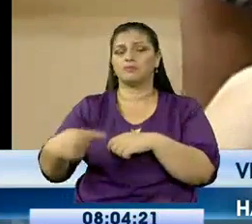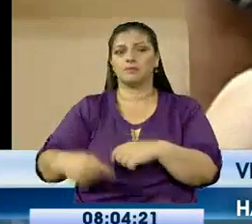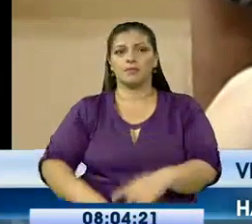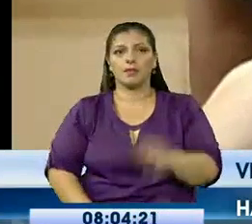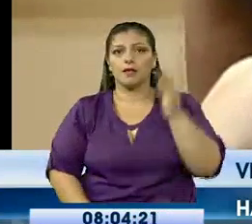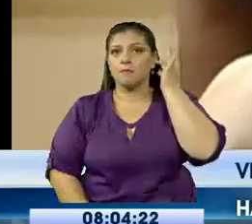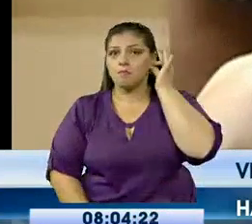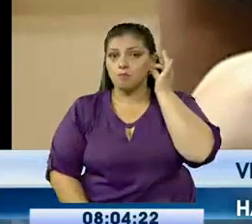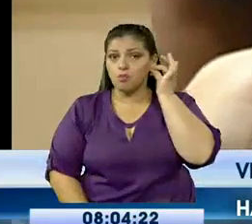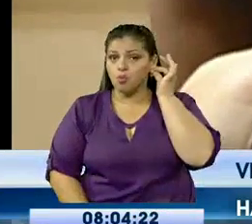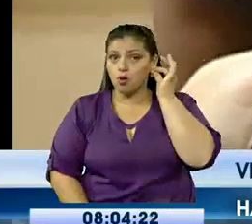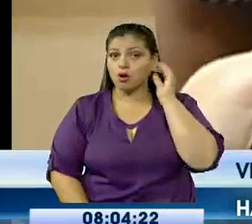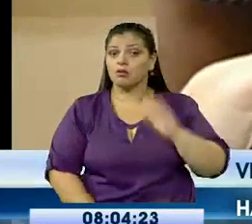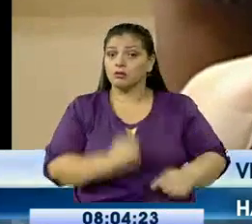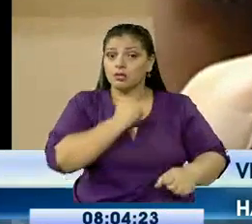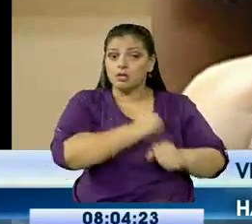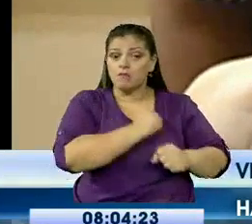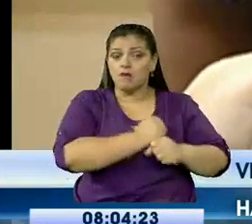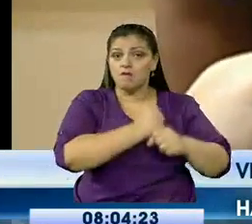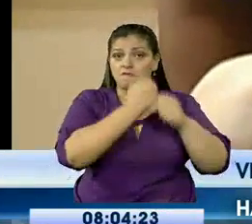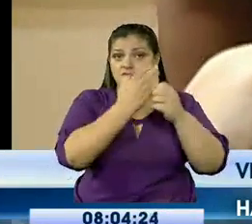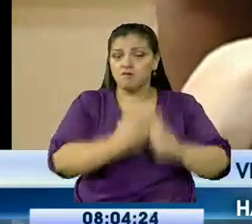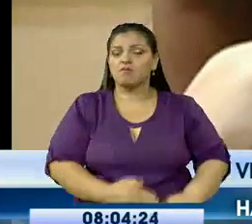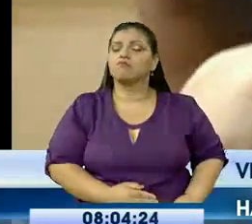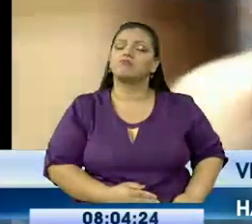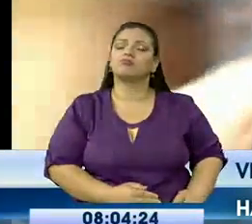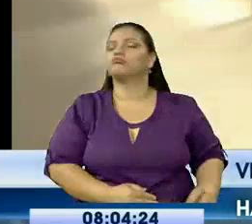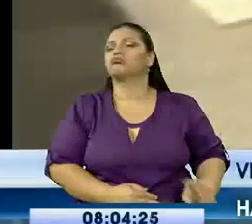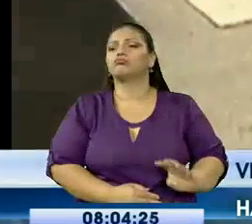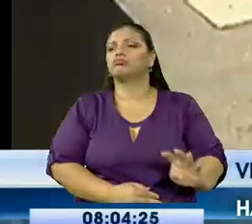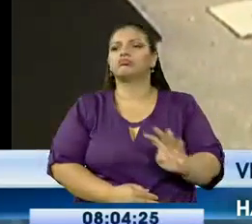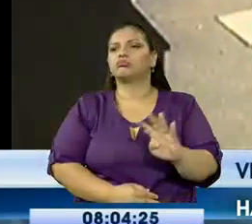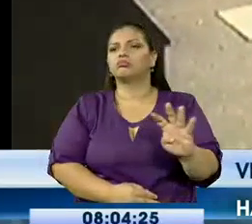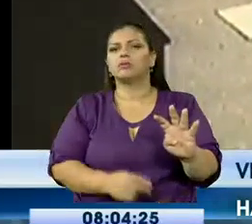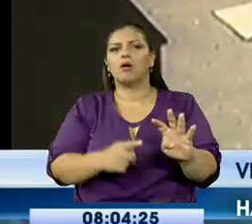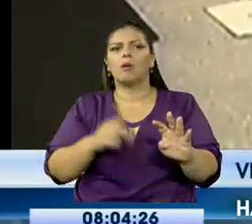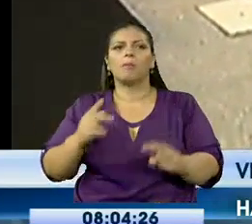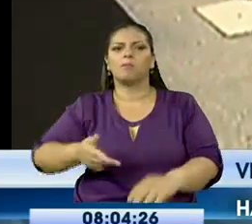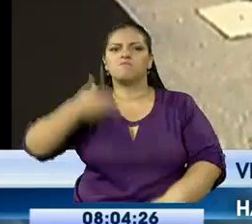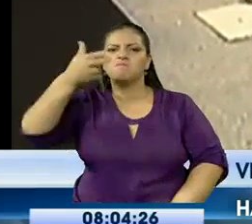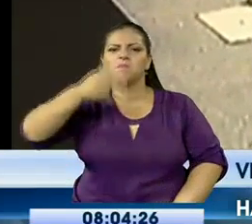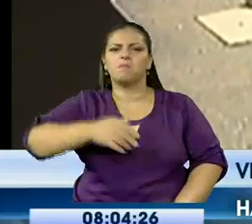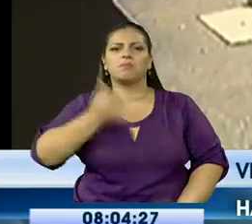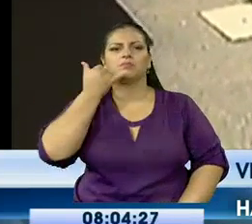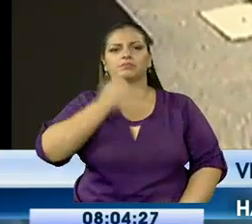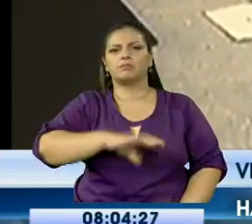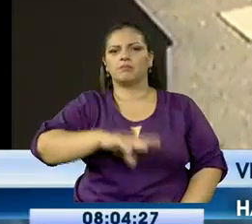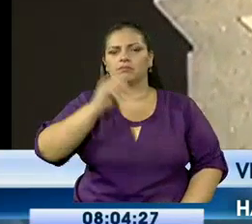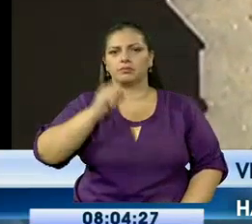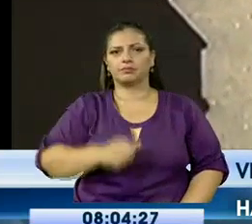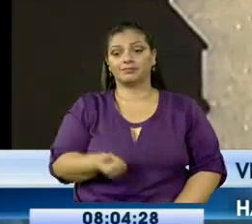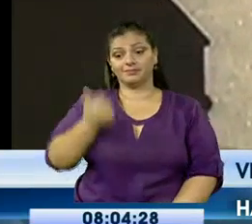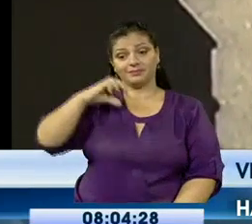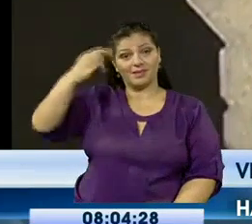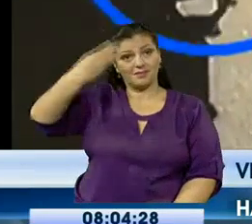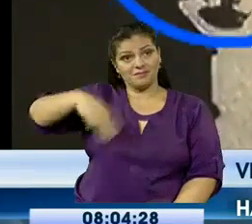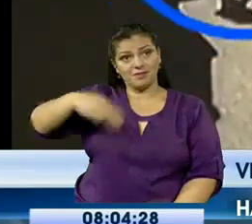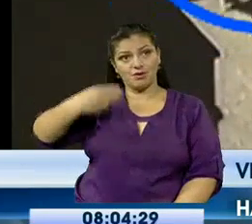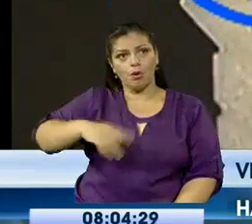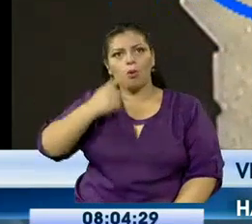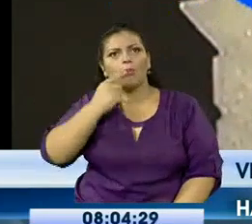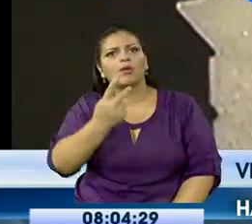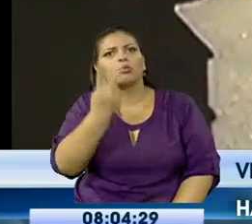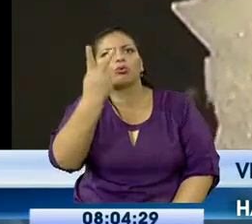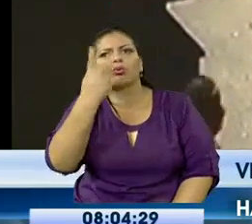han asaltado, ¿no? Y lógicamente se han robado los celulares. Este miércoles, al parecer, los mismos pillos volvieron a